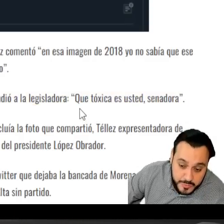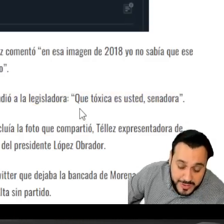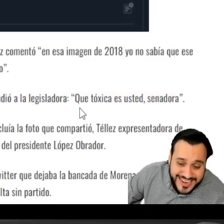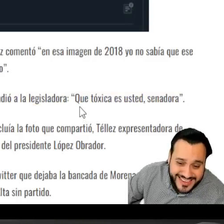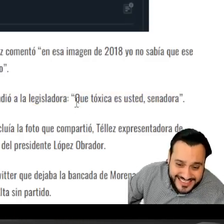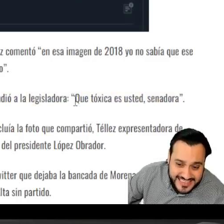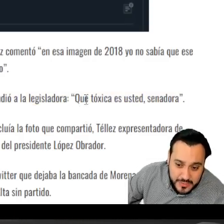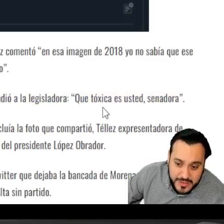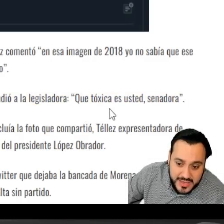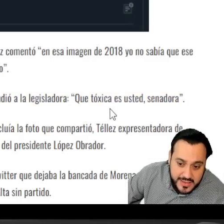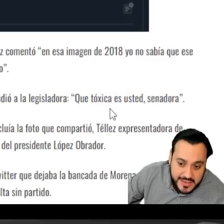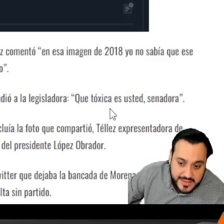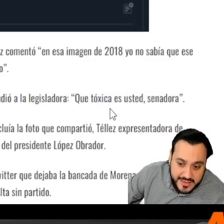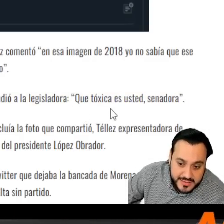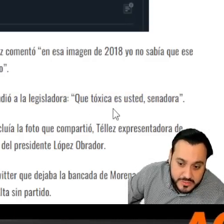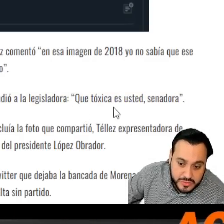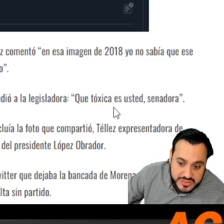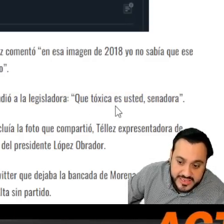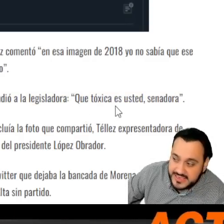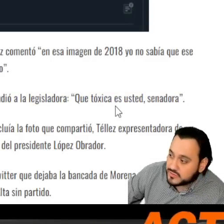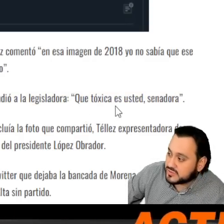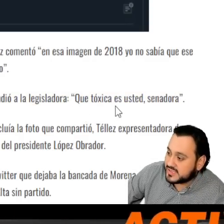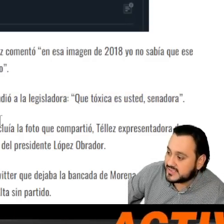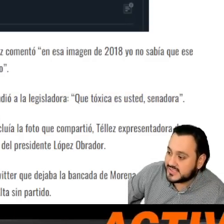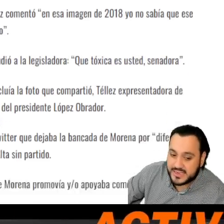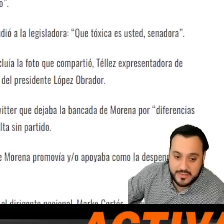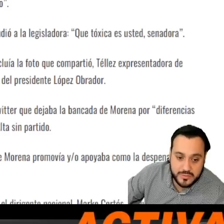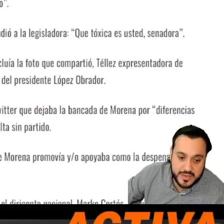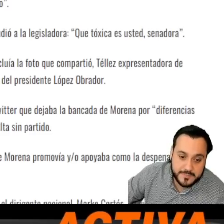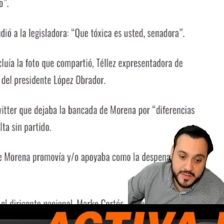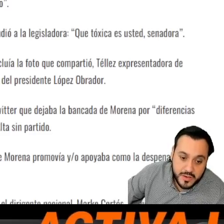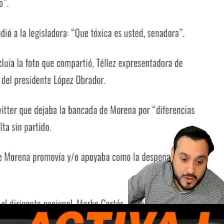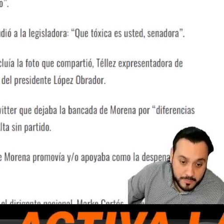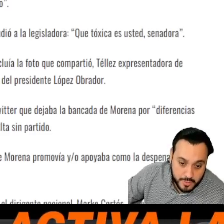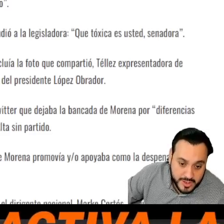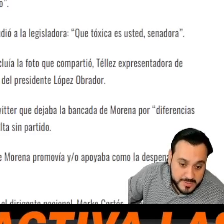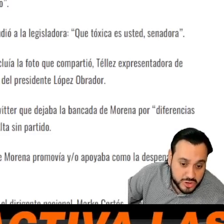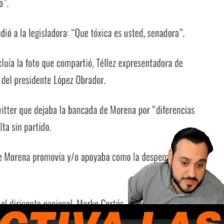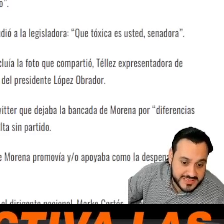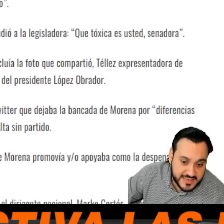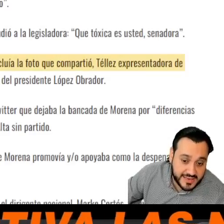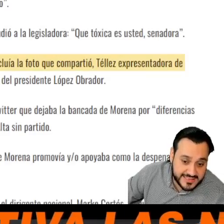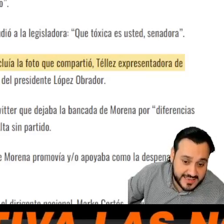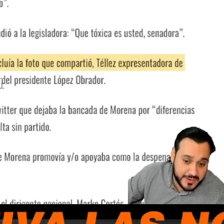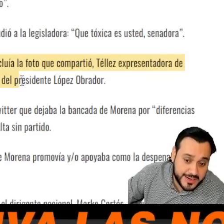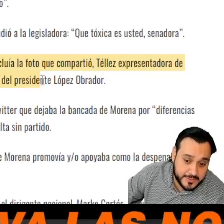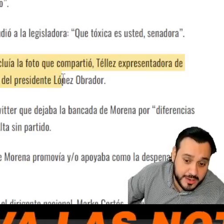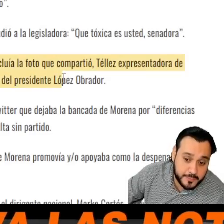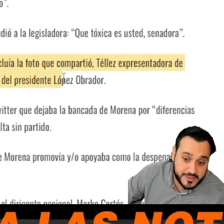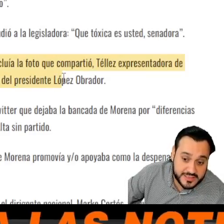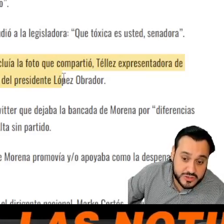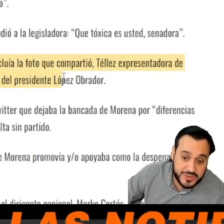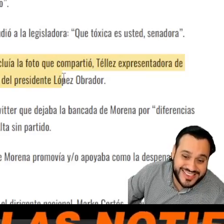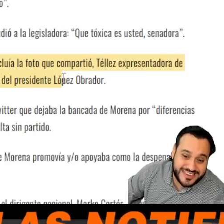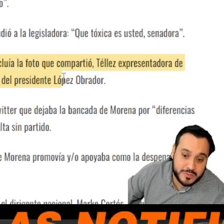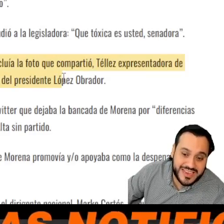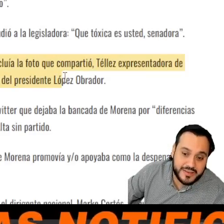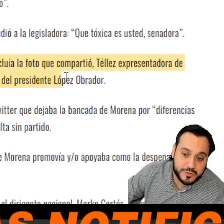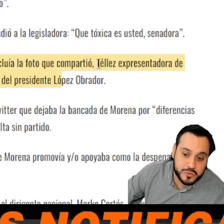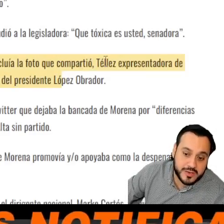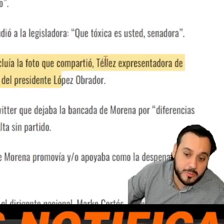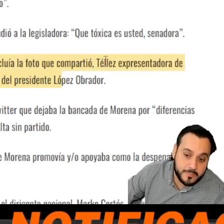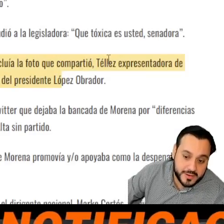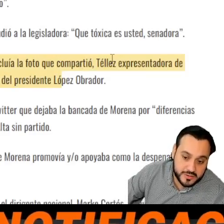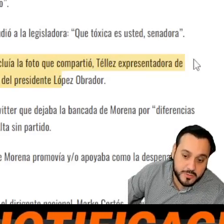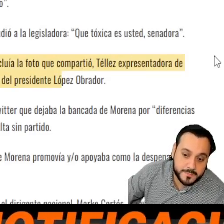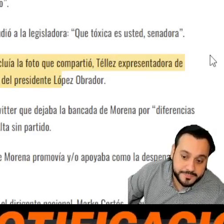le respondió la legisladora que tóxica es usted senadora por lo que minutos más tarde la senadora eliminó la publicación que incluía la